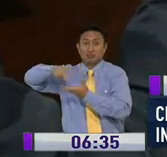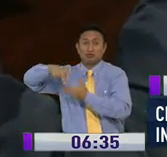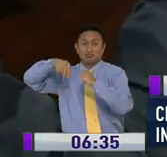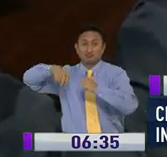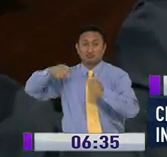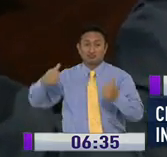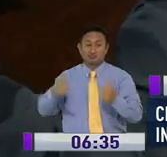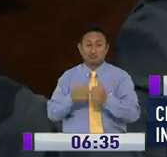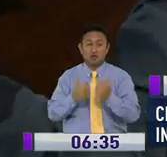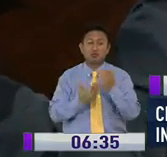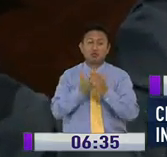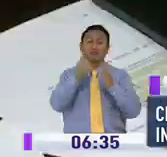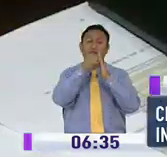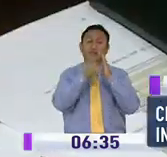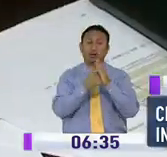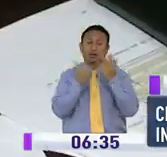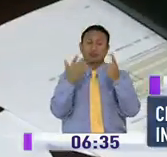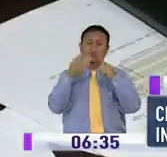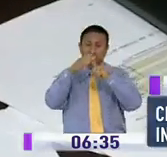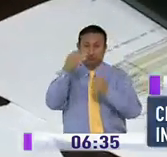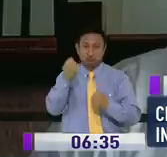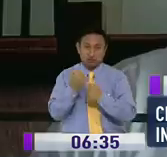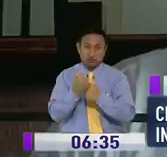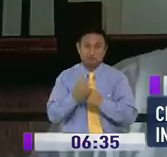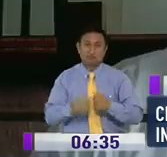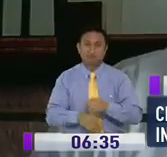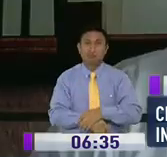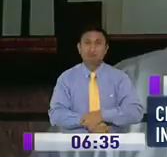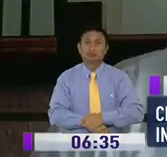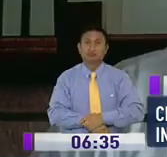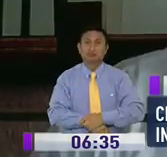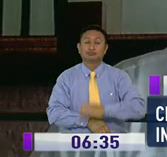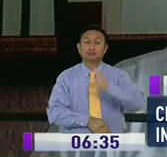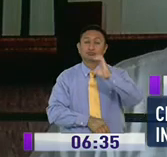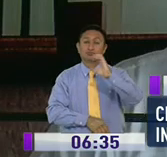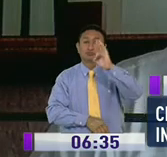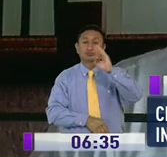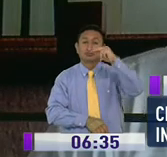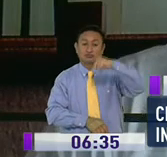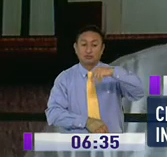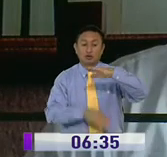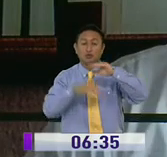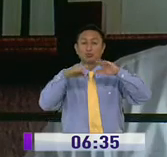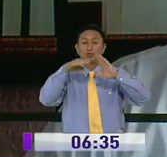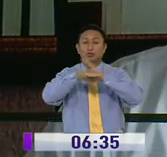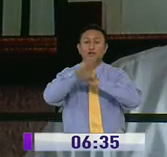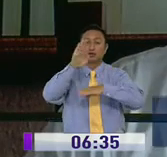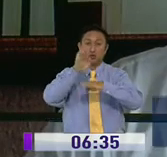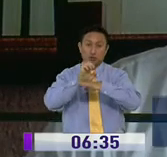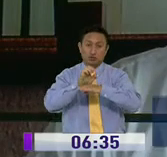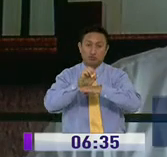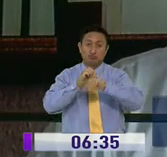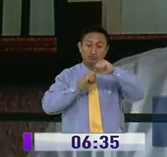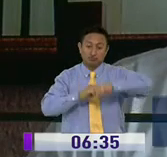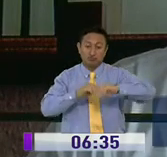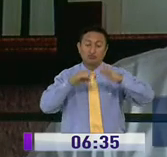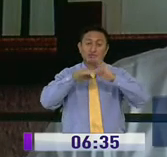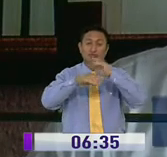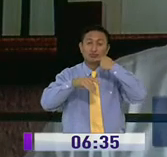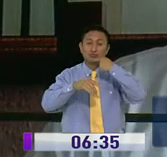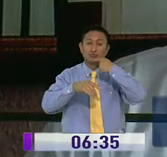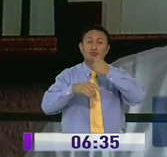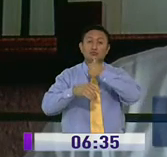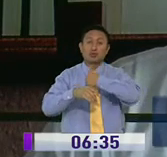trabajar en una agenda incluyente y sostenible. Corporación Financiera Nacional o Ban Ecuador y también a través de la banca